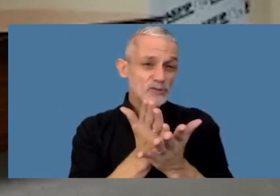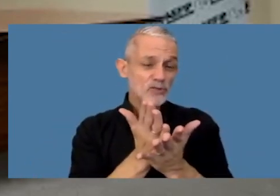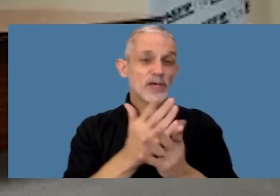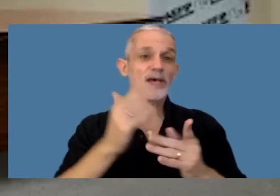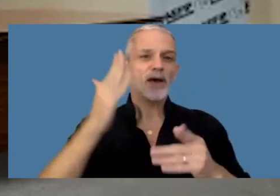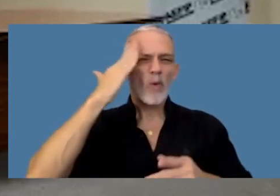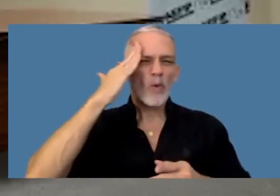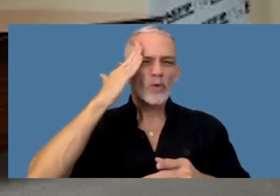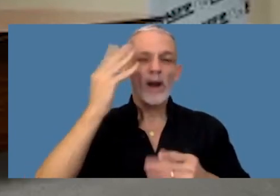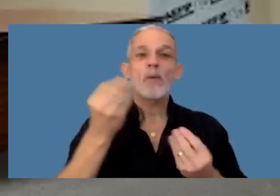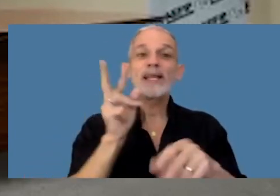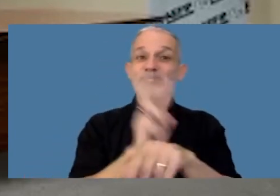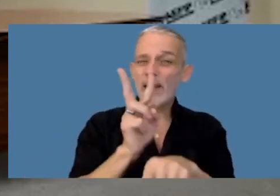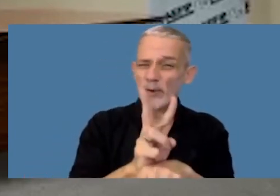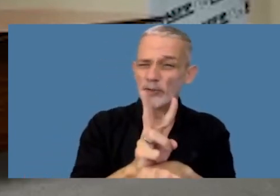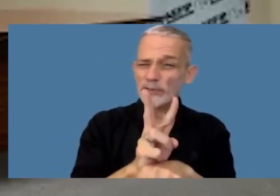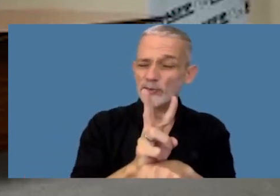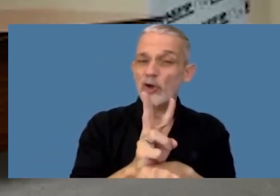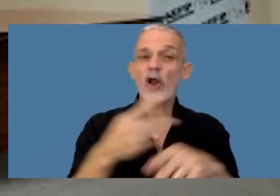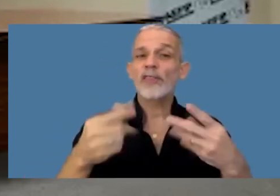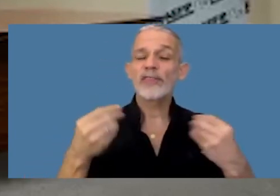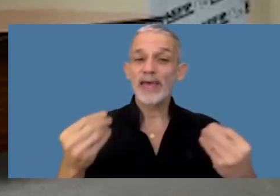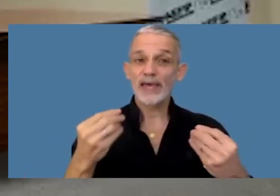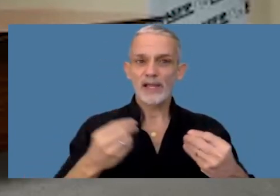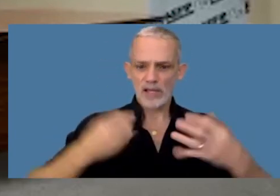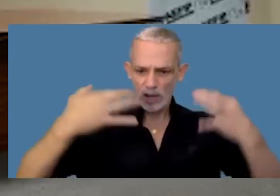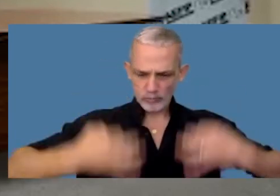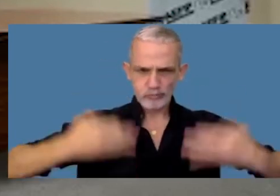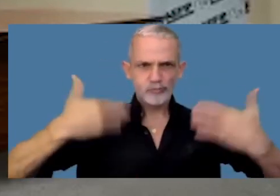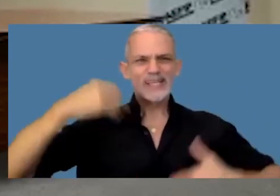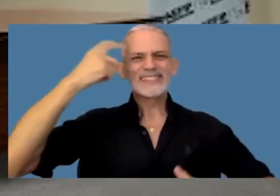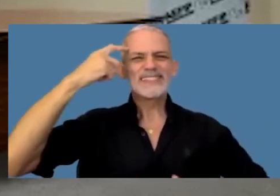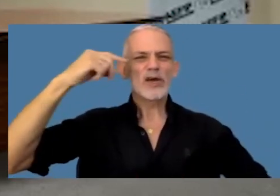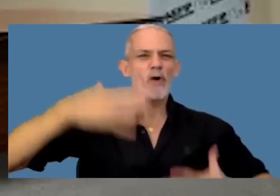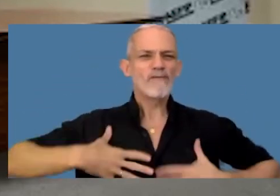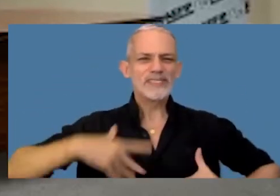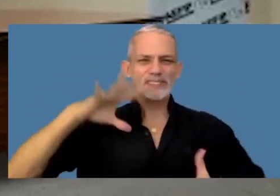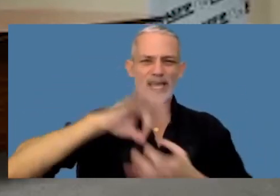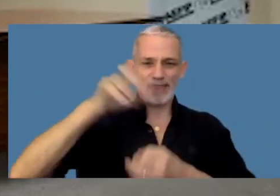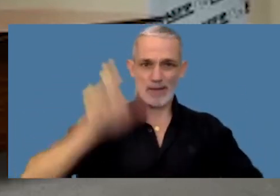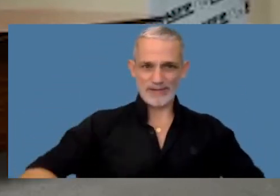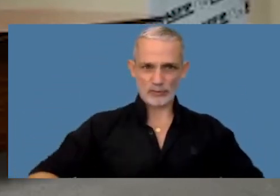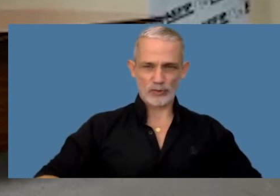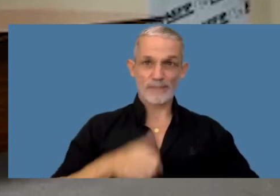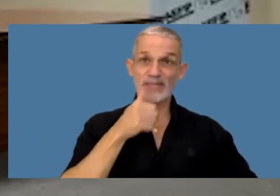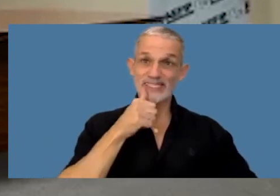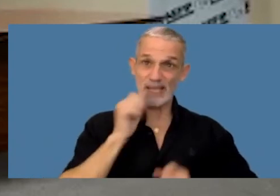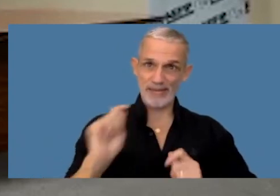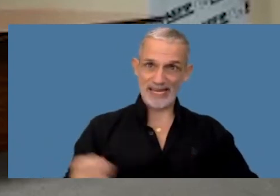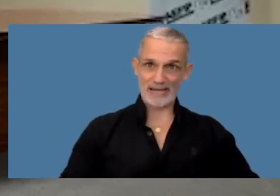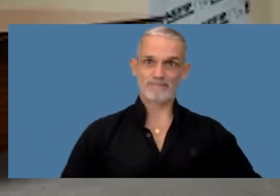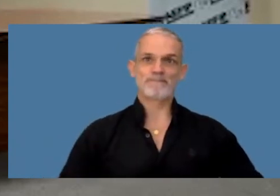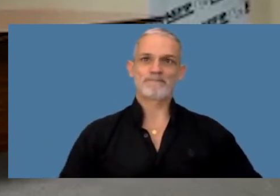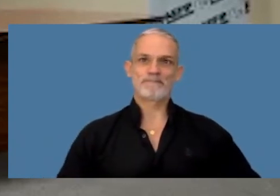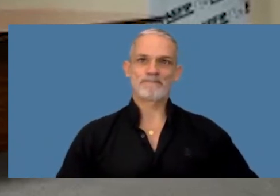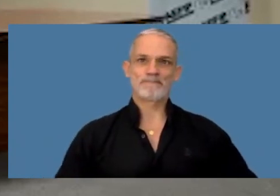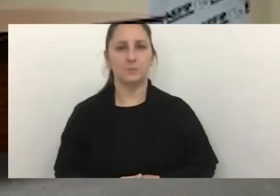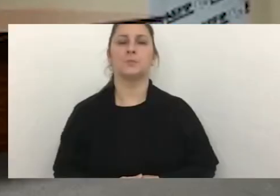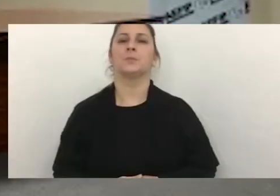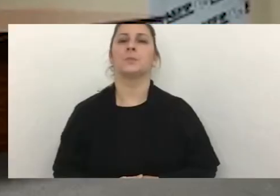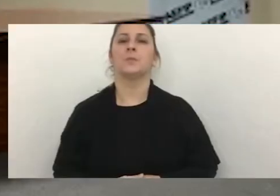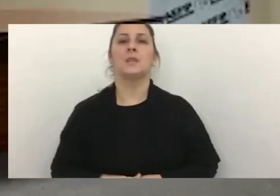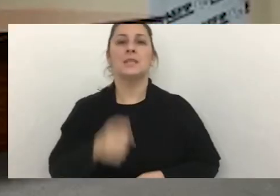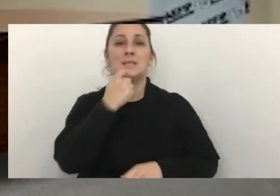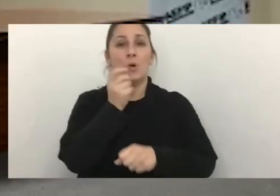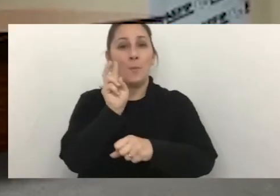la protección de la integridad psicofísica de la persona. Cuando decimos protección de la